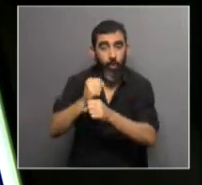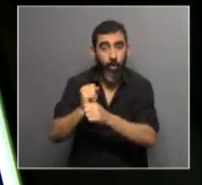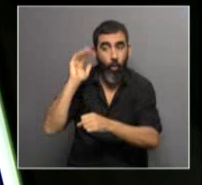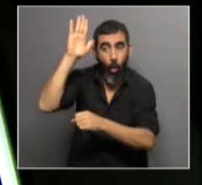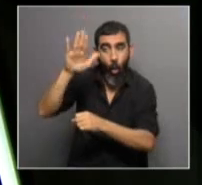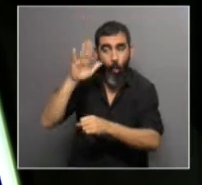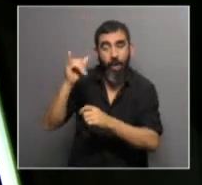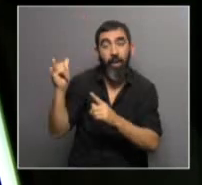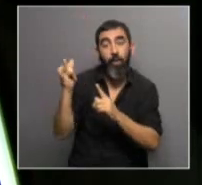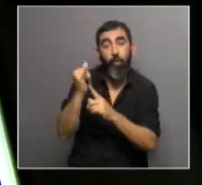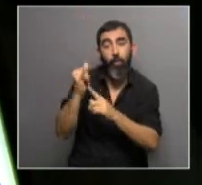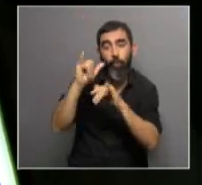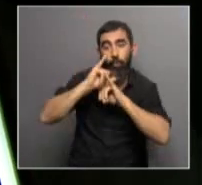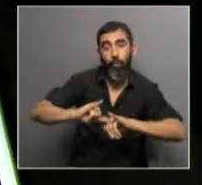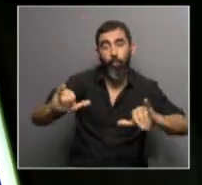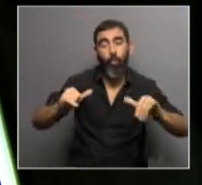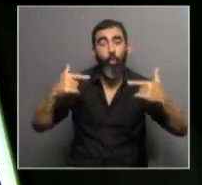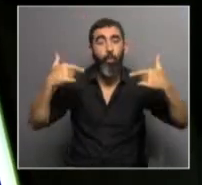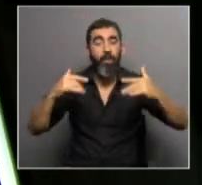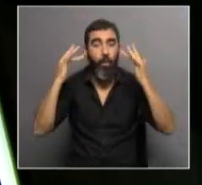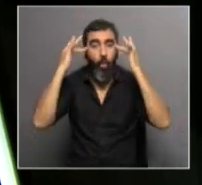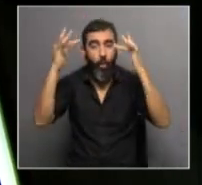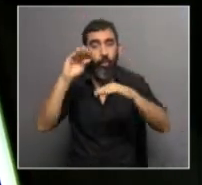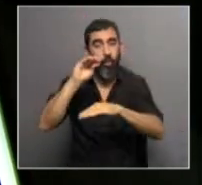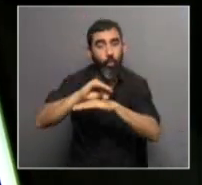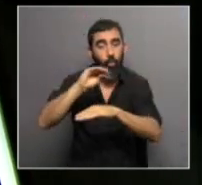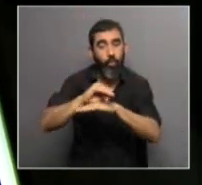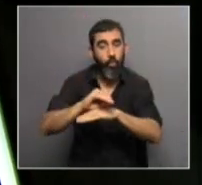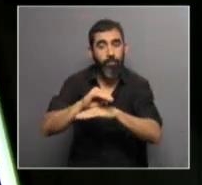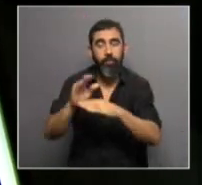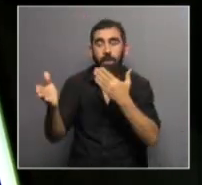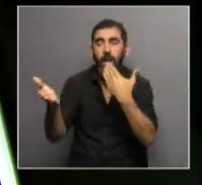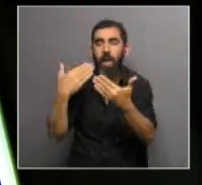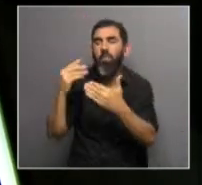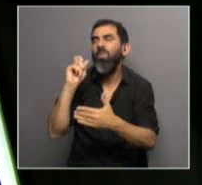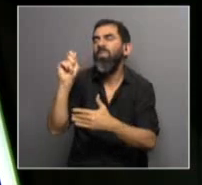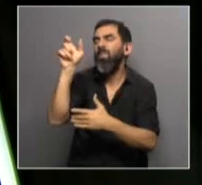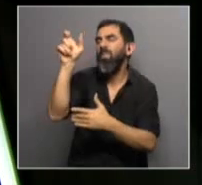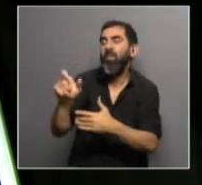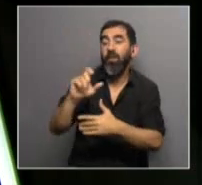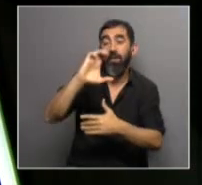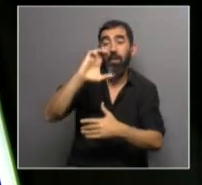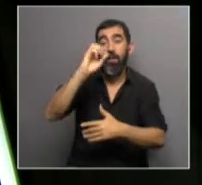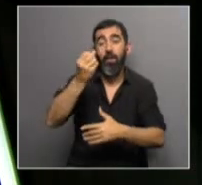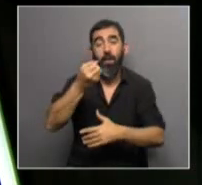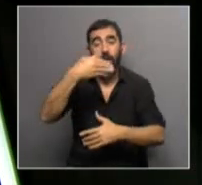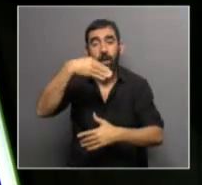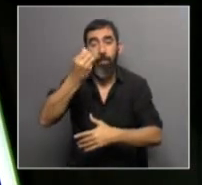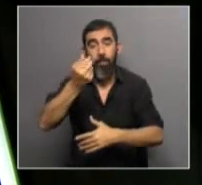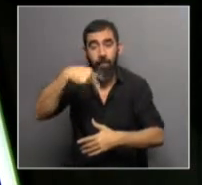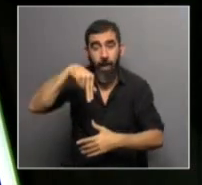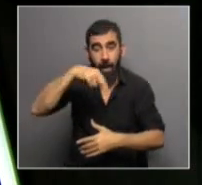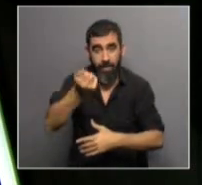por el canal de youtube del ministerio de educación y cultura vamos a conversar con cabaña matemático